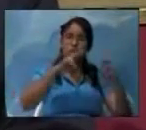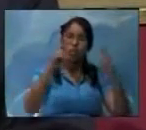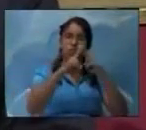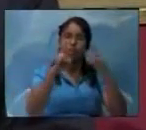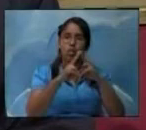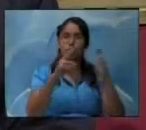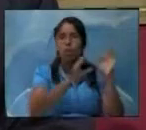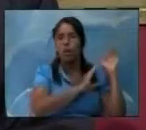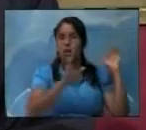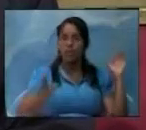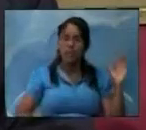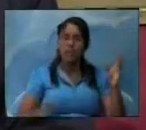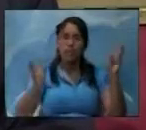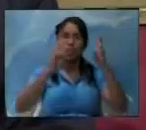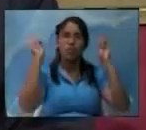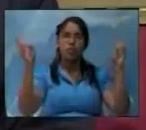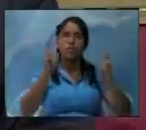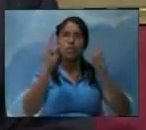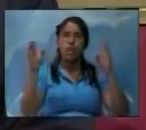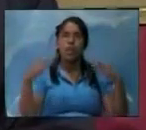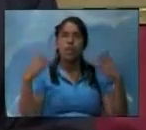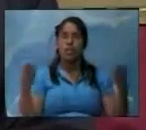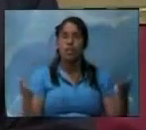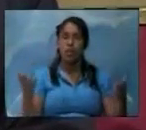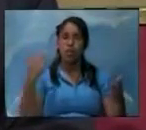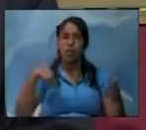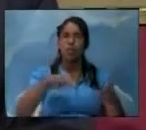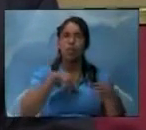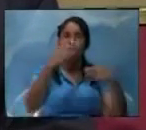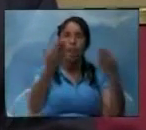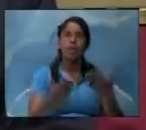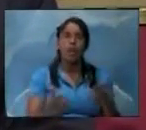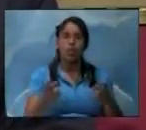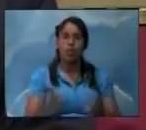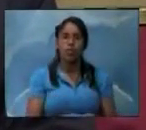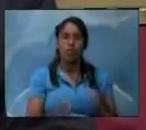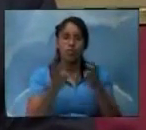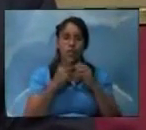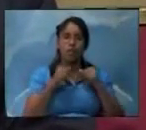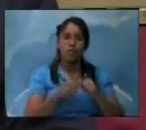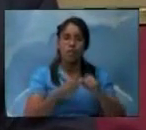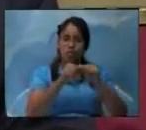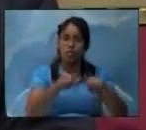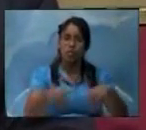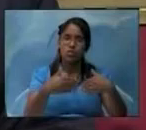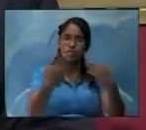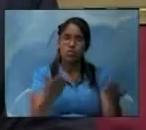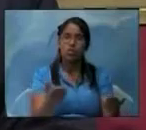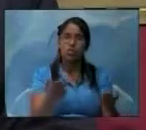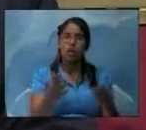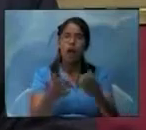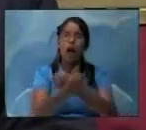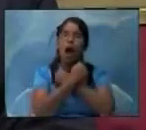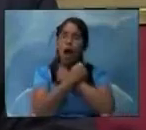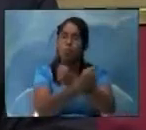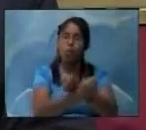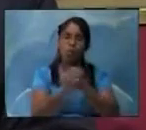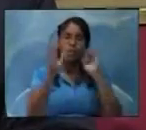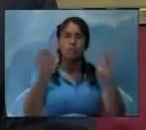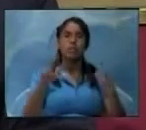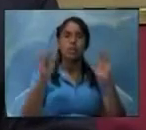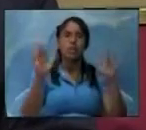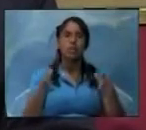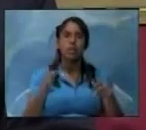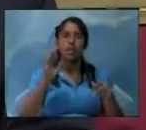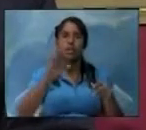conocemos como el Cristo victorioso, el cual nos ha dado vida y nos sigue extendiendo su amor y su